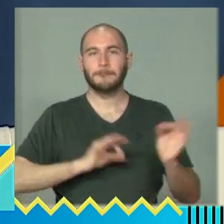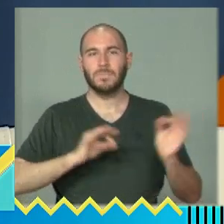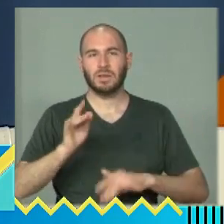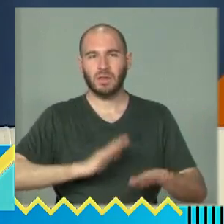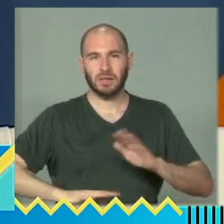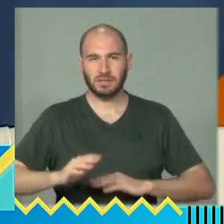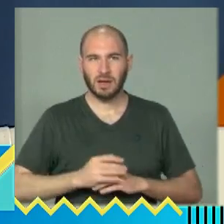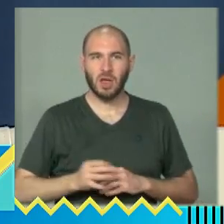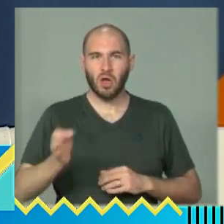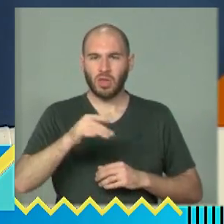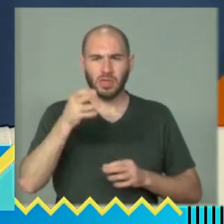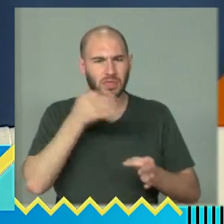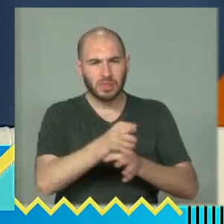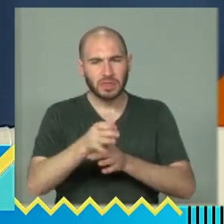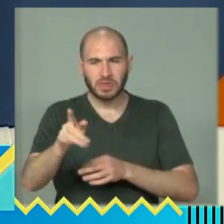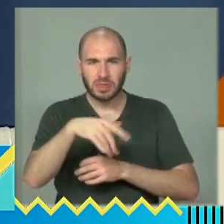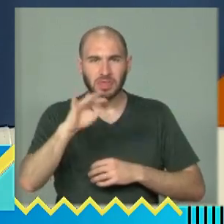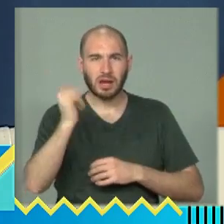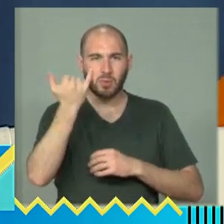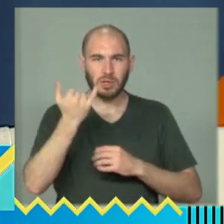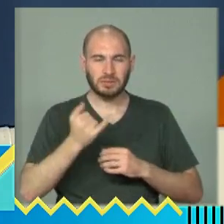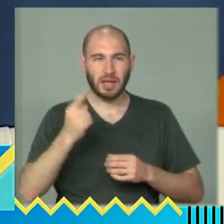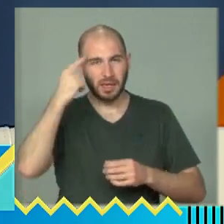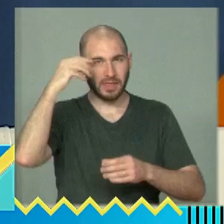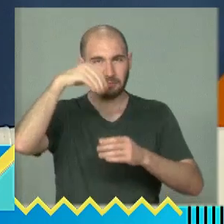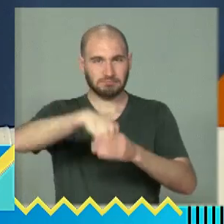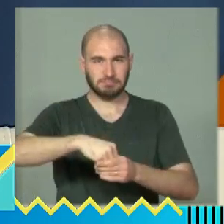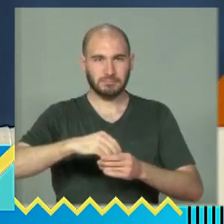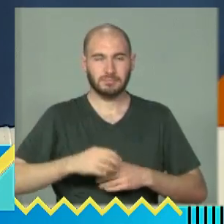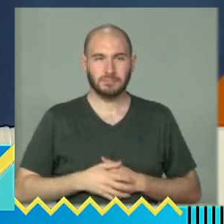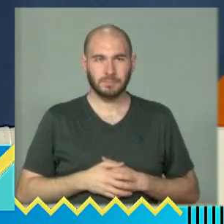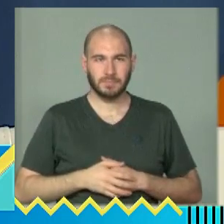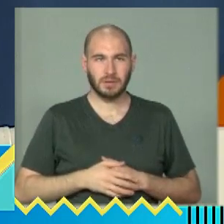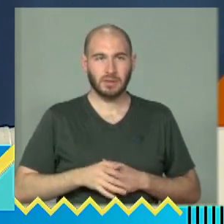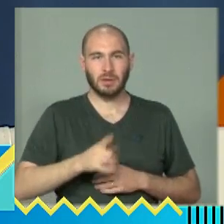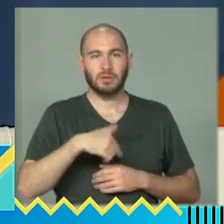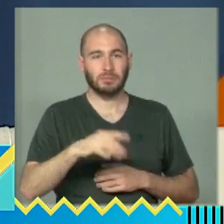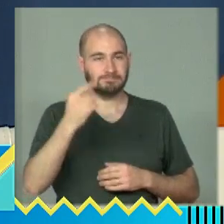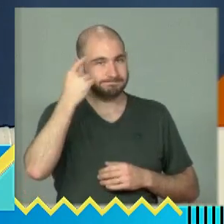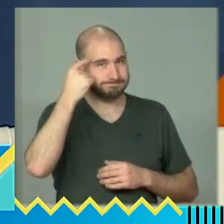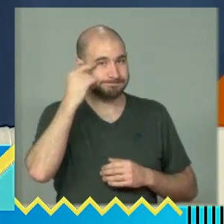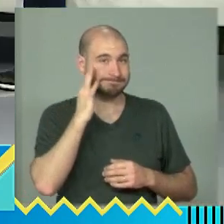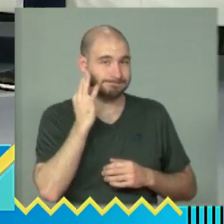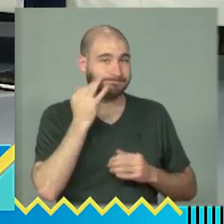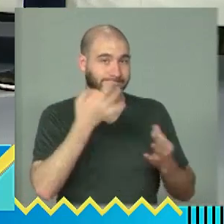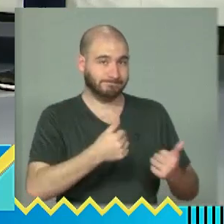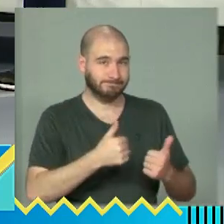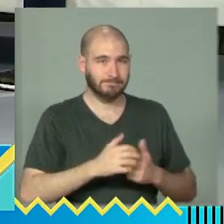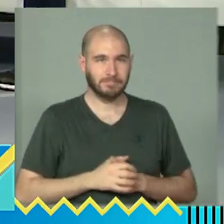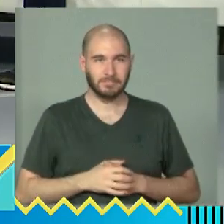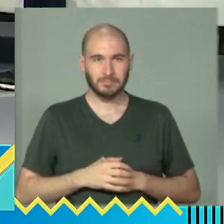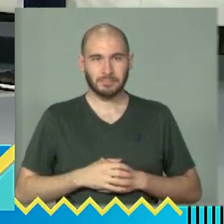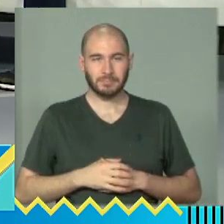o concientizar al menos de que se meta la idea, el pensamiento de eso. Por lo menos pensarlo, ¿no? Claro. Eso ya está bueno. Sí.